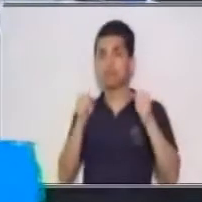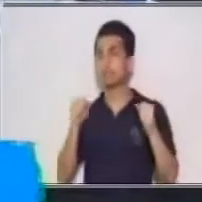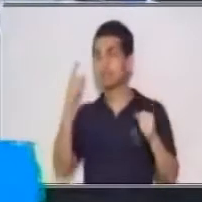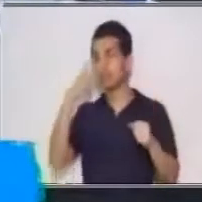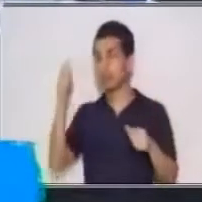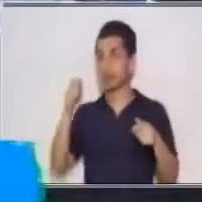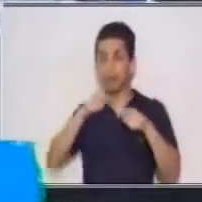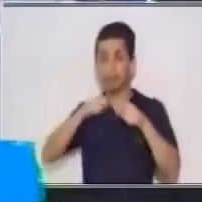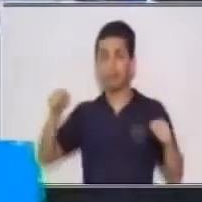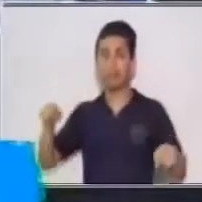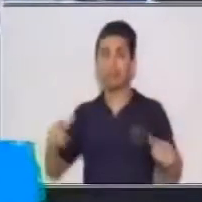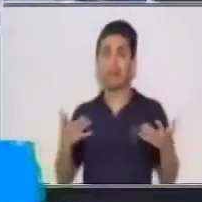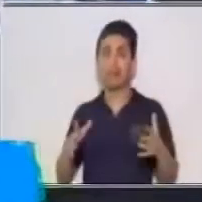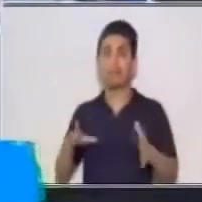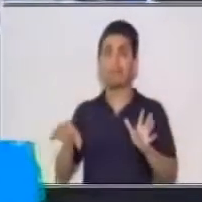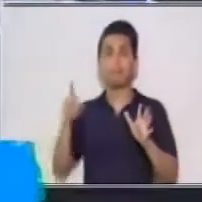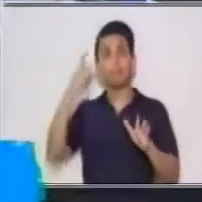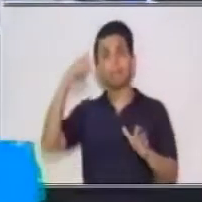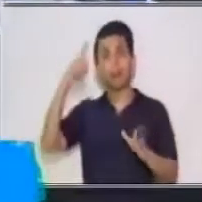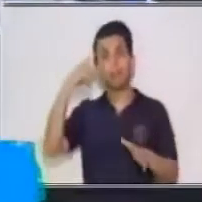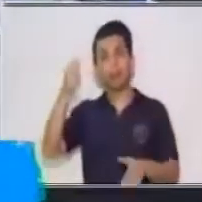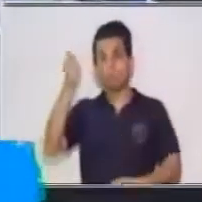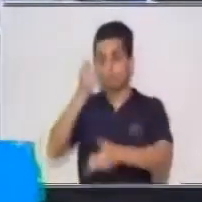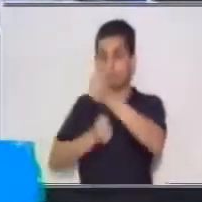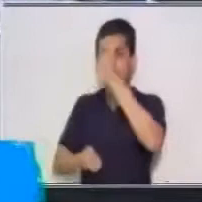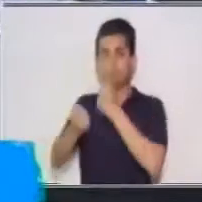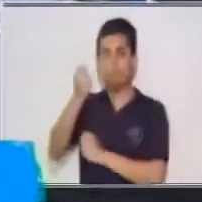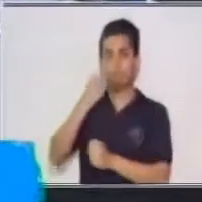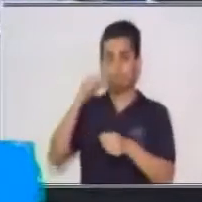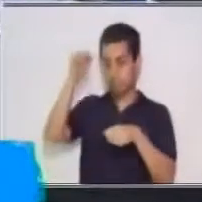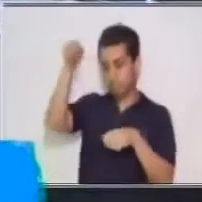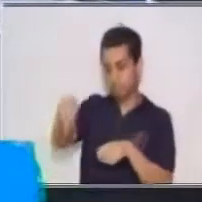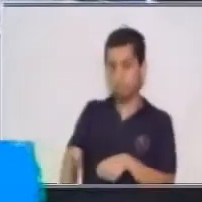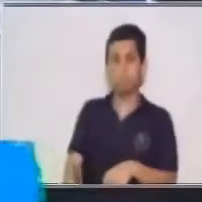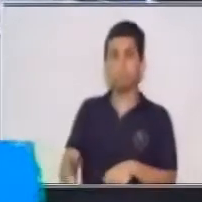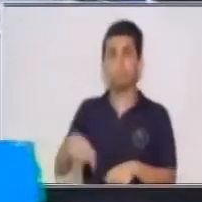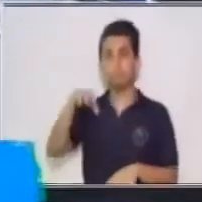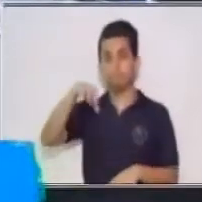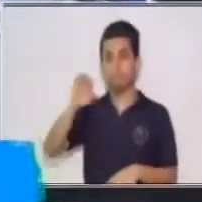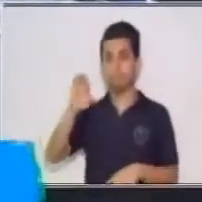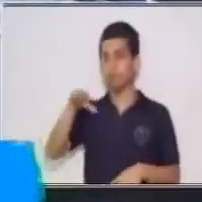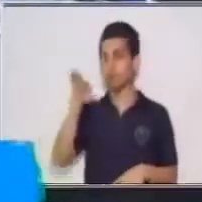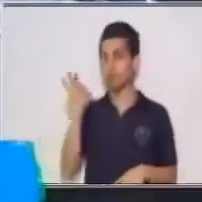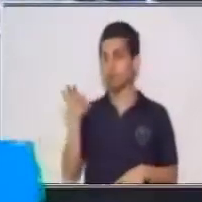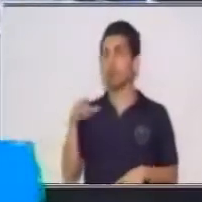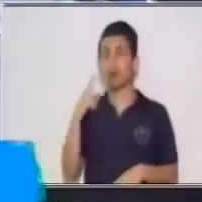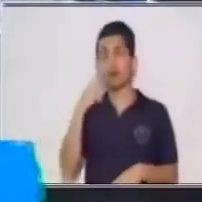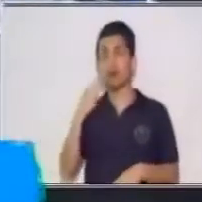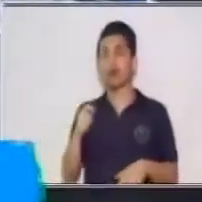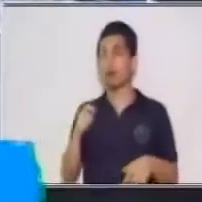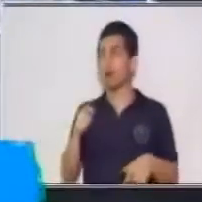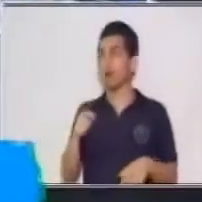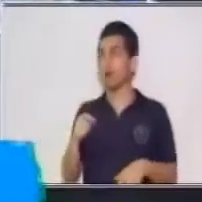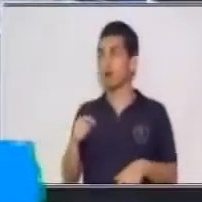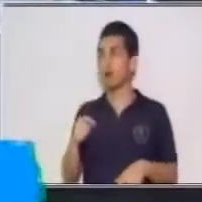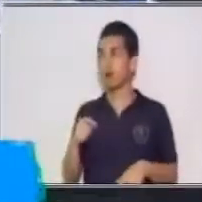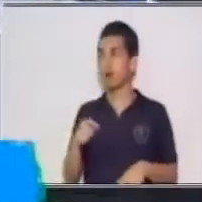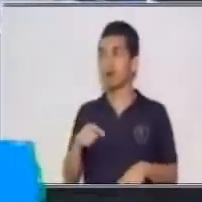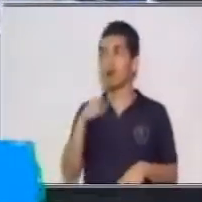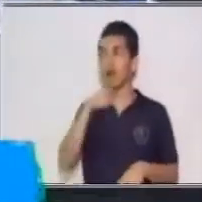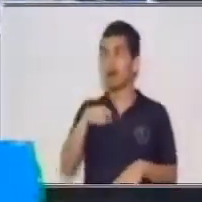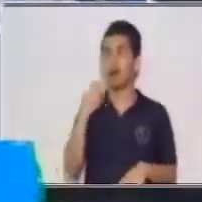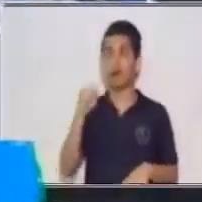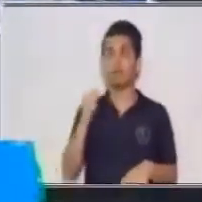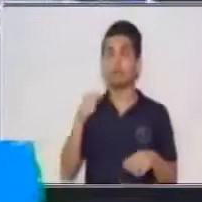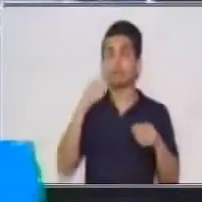medidas, por ejemplo, para cavar un pozo. ¿Qué hacen? Toman una cuerda, lo colocan en el centro y realizan el dibujo.